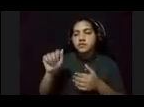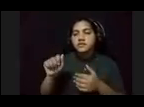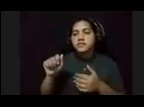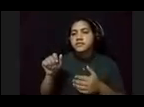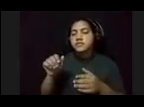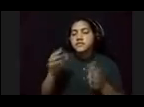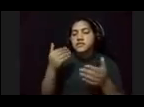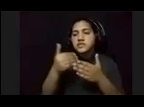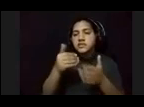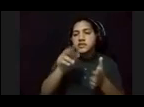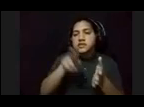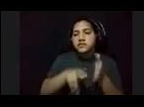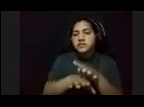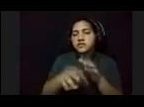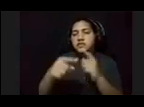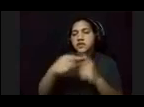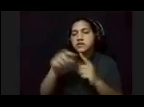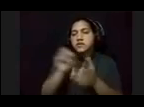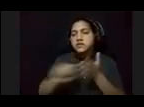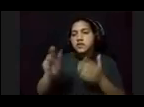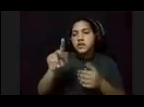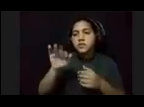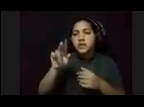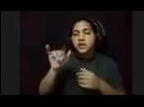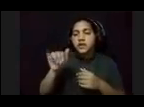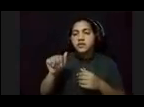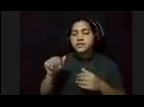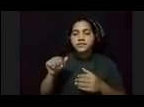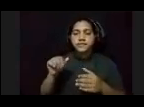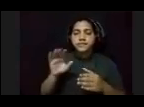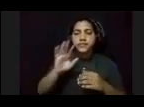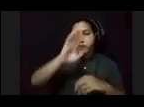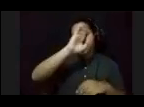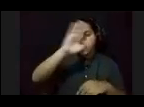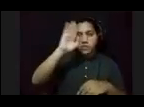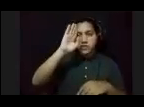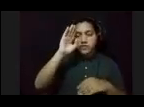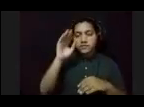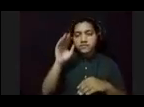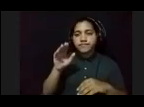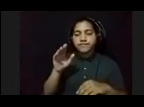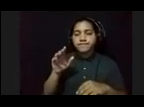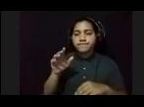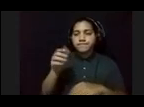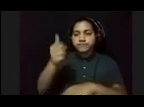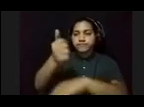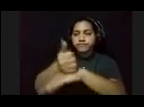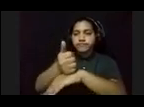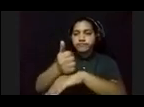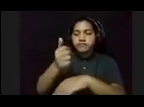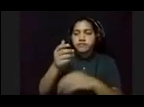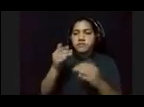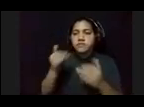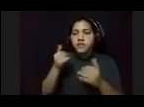Pacis. Este hospital está localizado donde está ahora mismo el